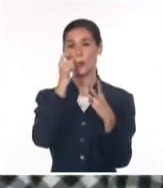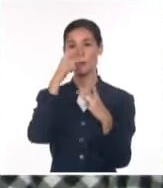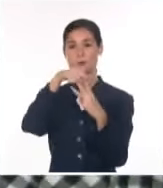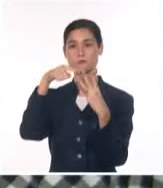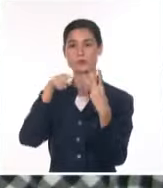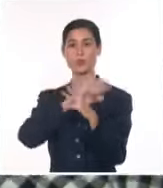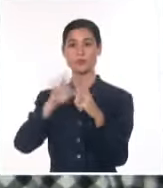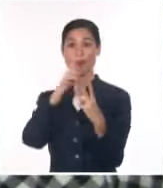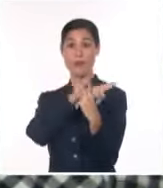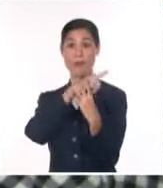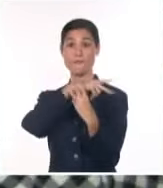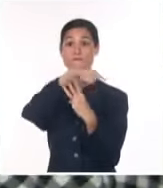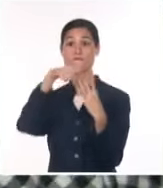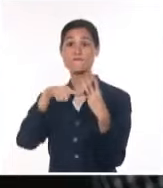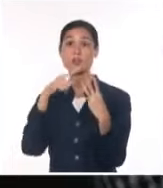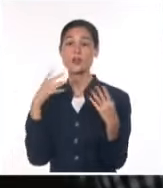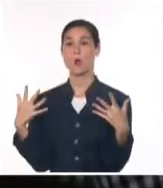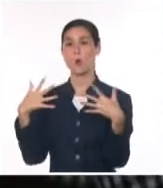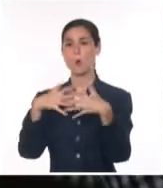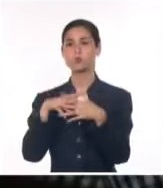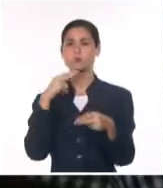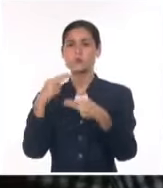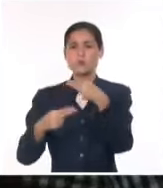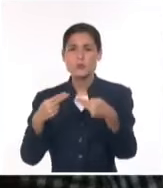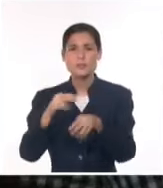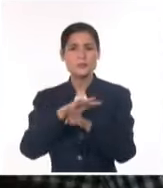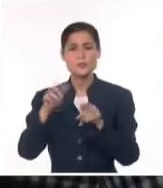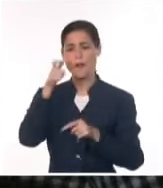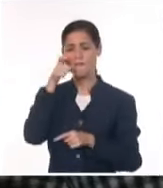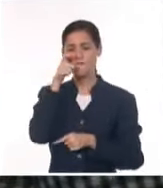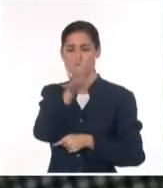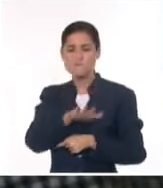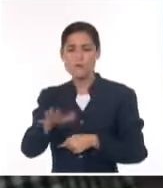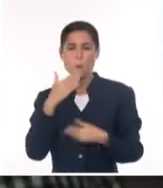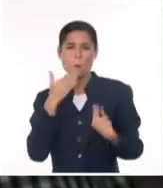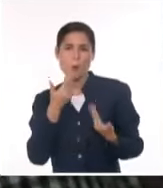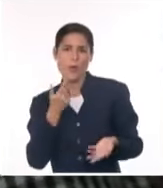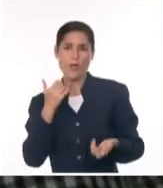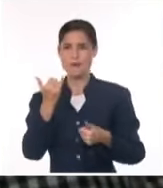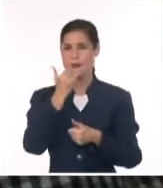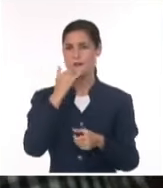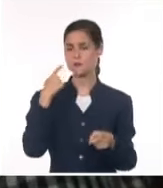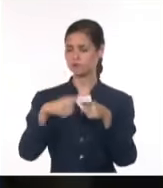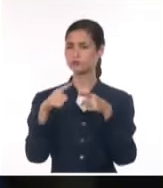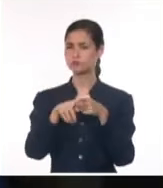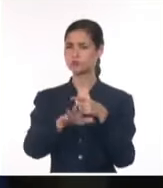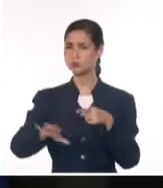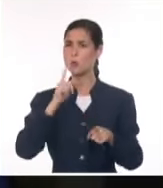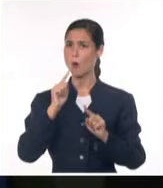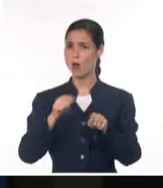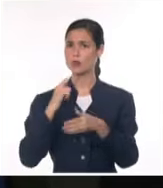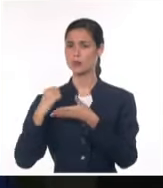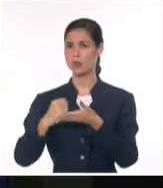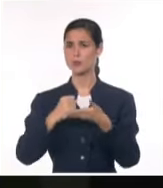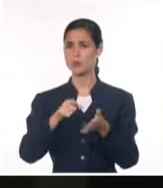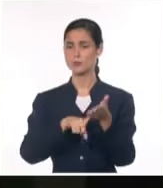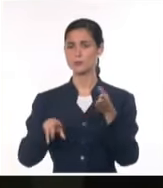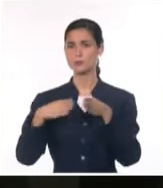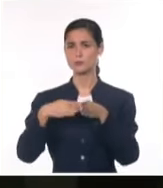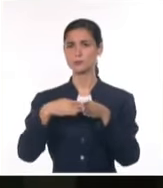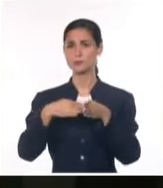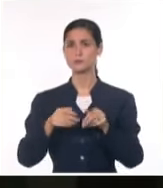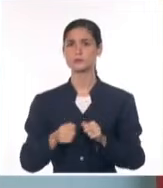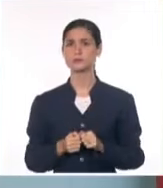Estado Mayor Nacional de la Defensa Civil, junto a las máximas autoridades políticas y gubernamentales de Granma. Ha ocurrido